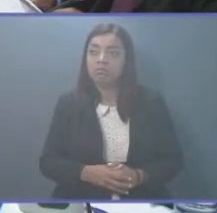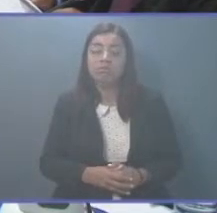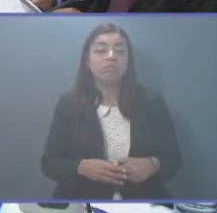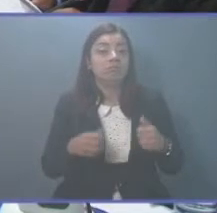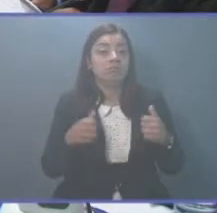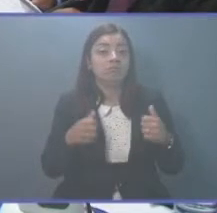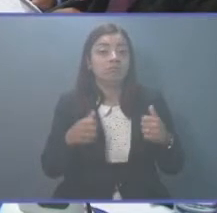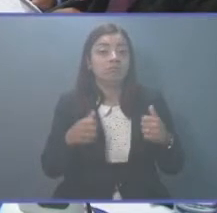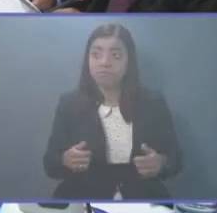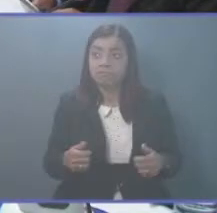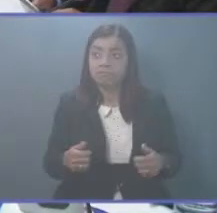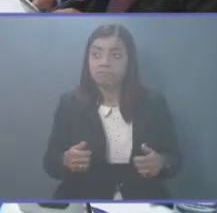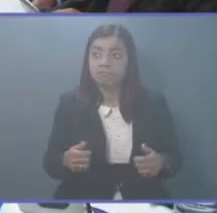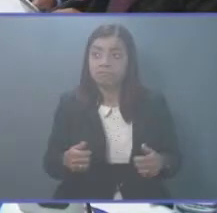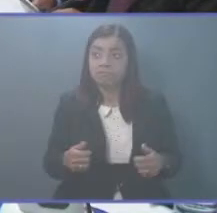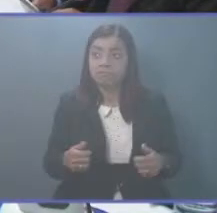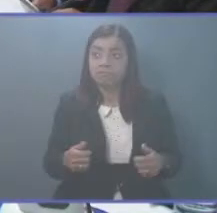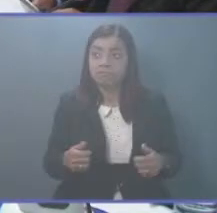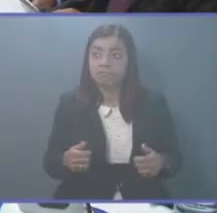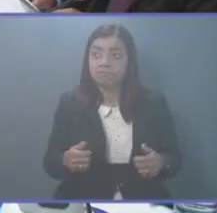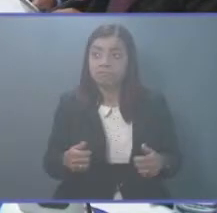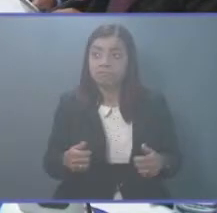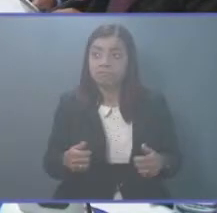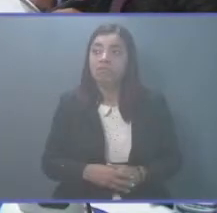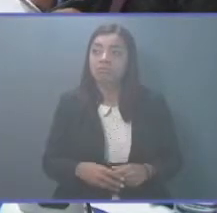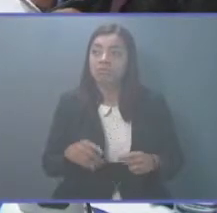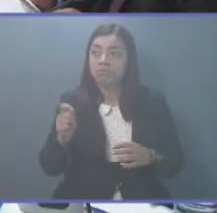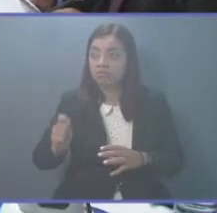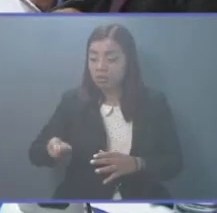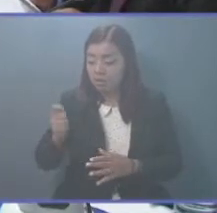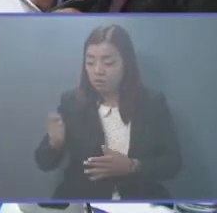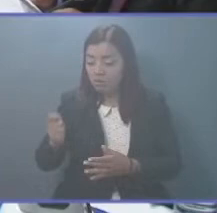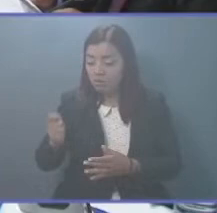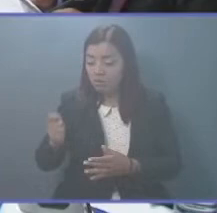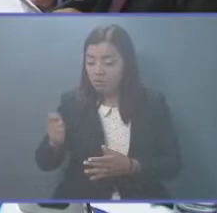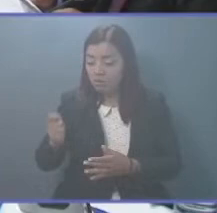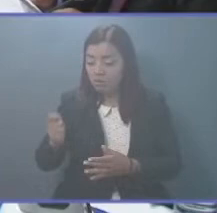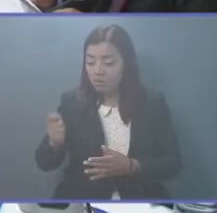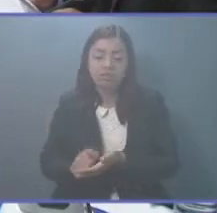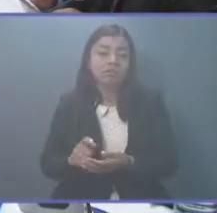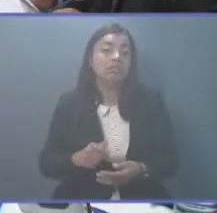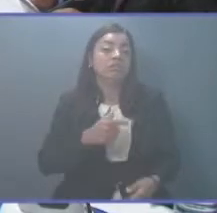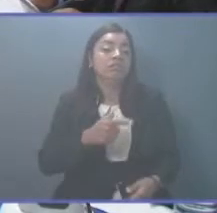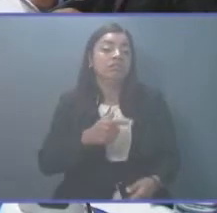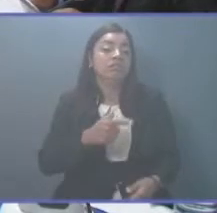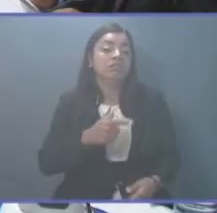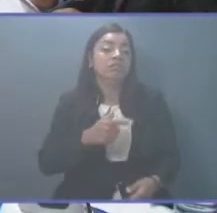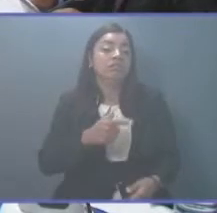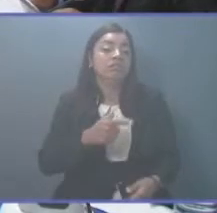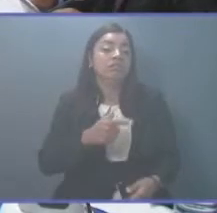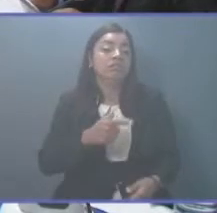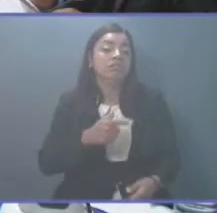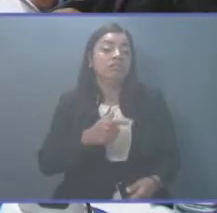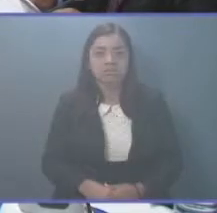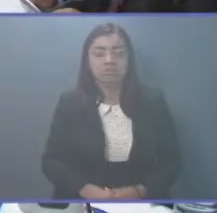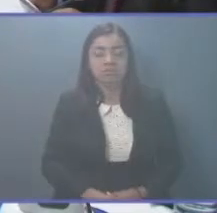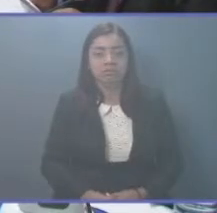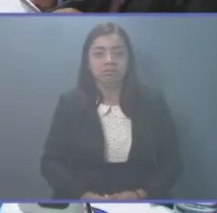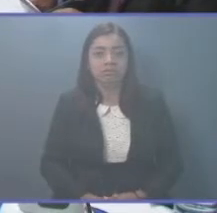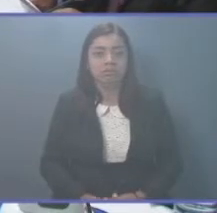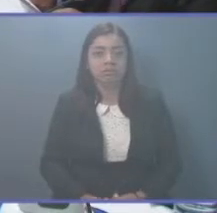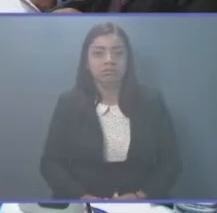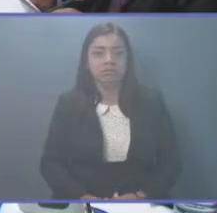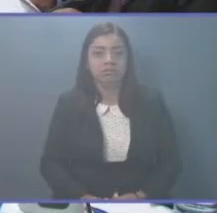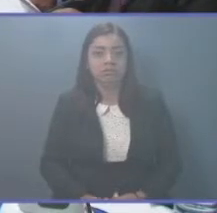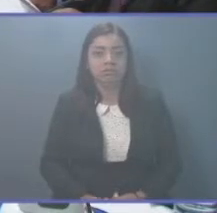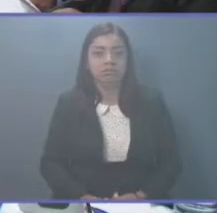Bien, lleve el señor técnico, tome nota, mándeselos a las, para que cada quien la